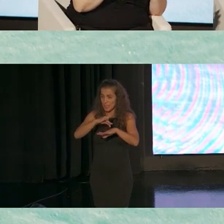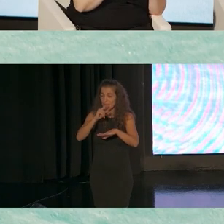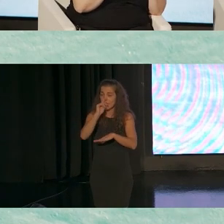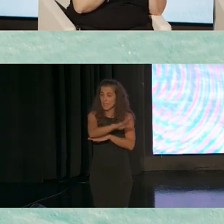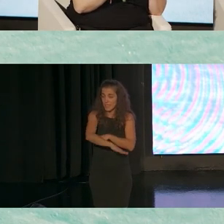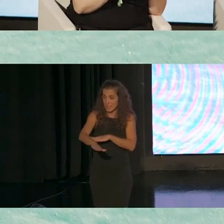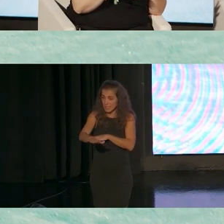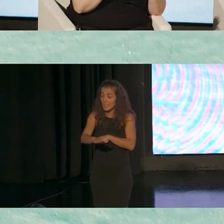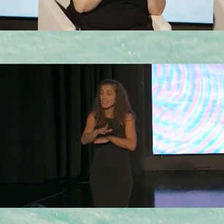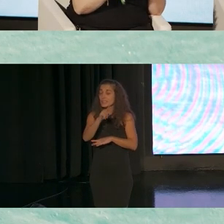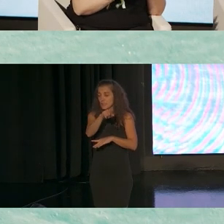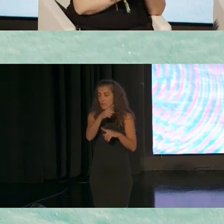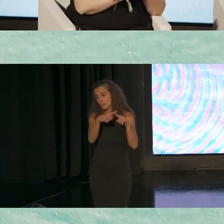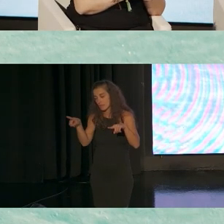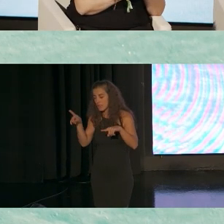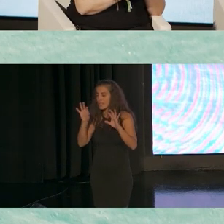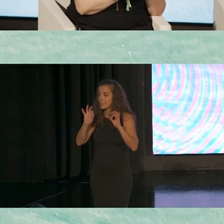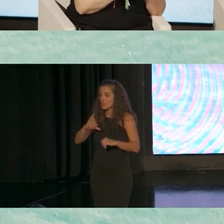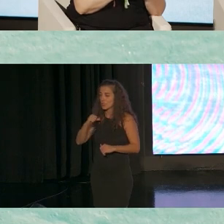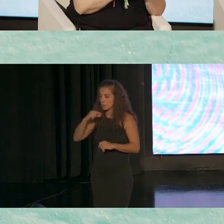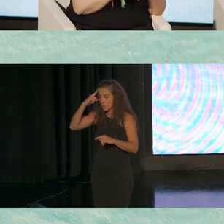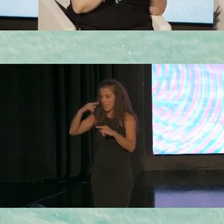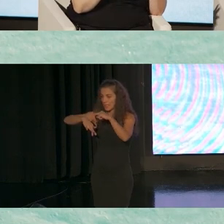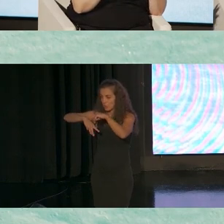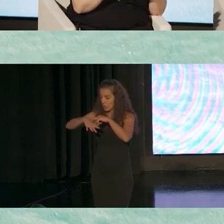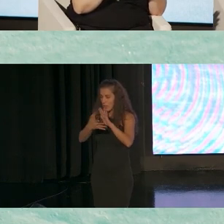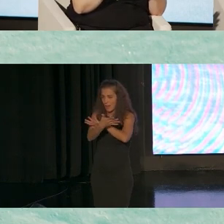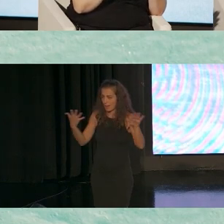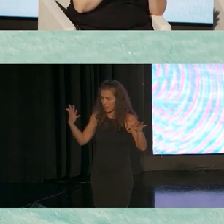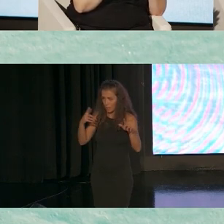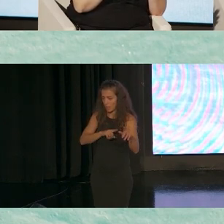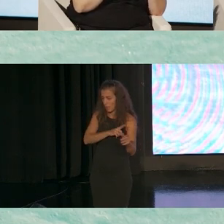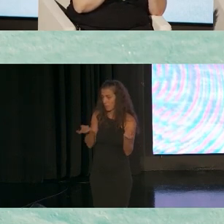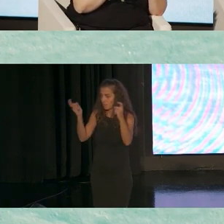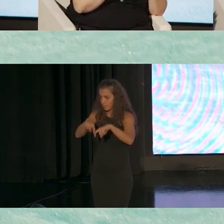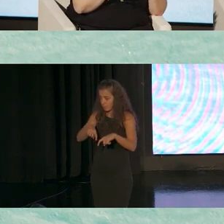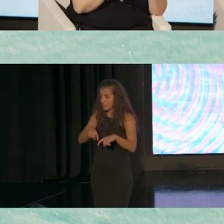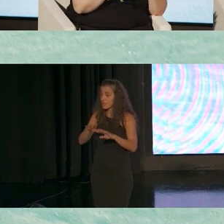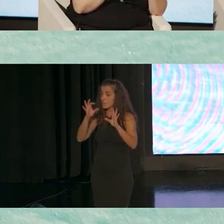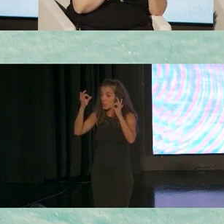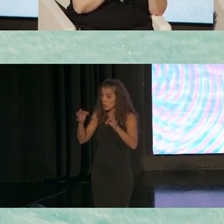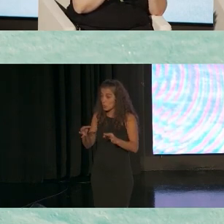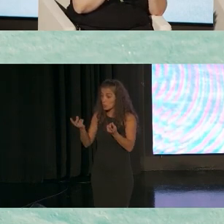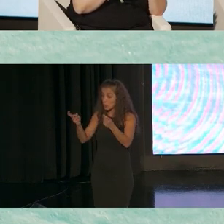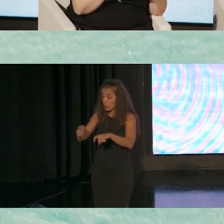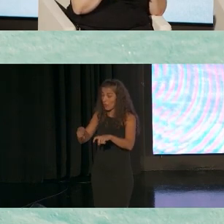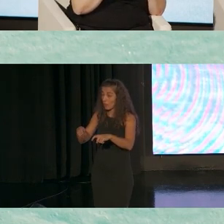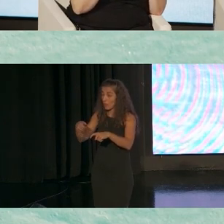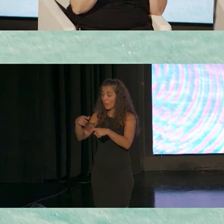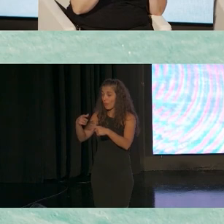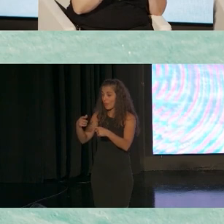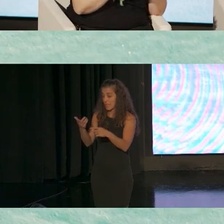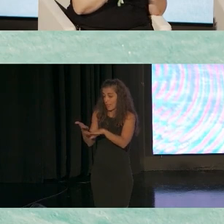del vizo fue muy rápido todo la verdad es que dio gusto pero justo el sábado antes de consulta c tuvo su